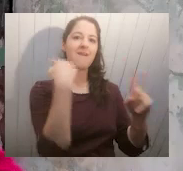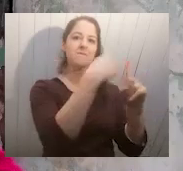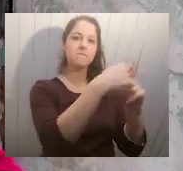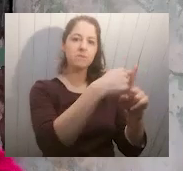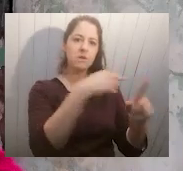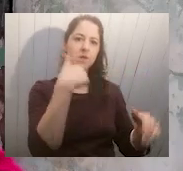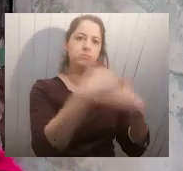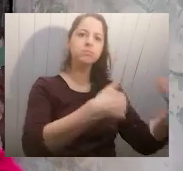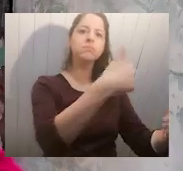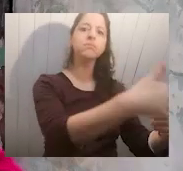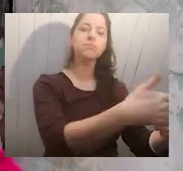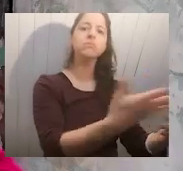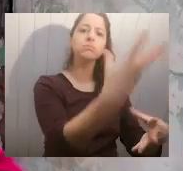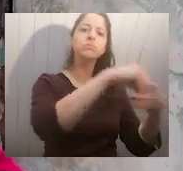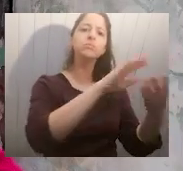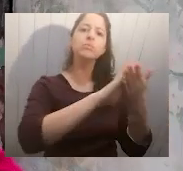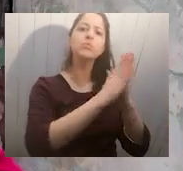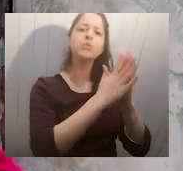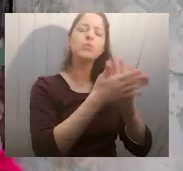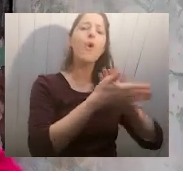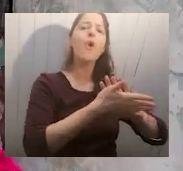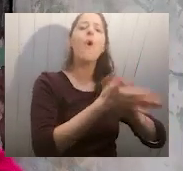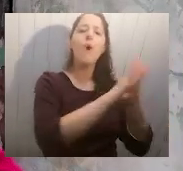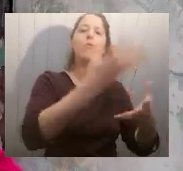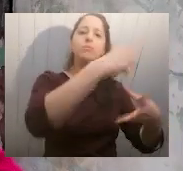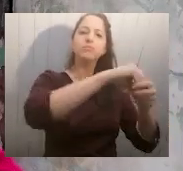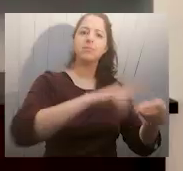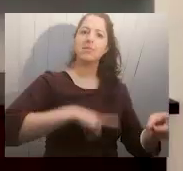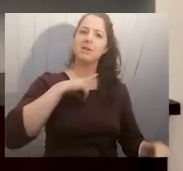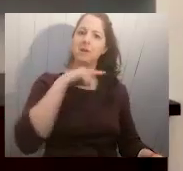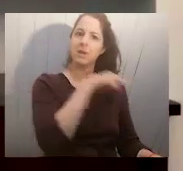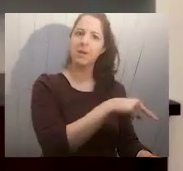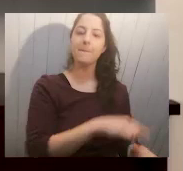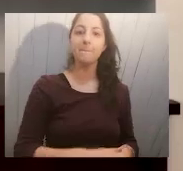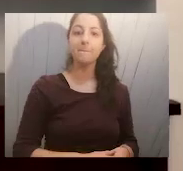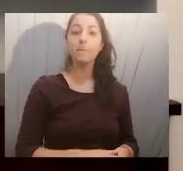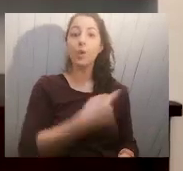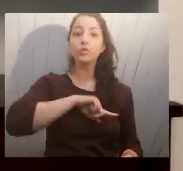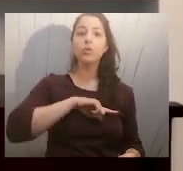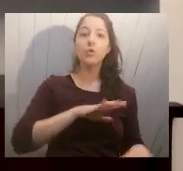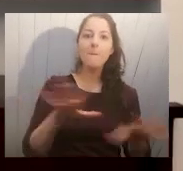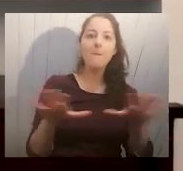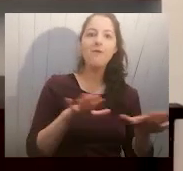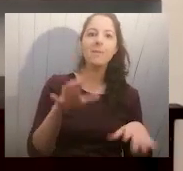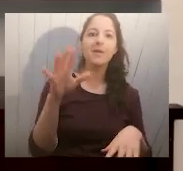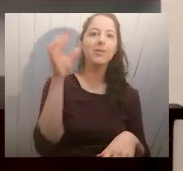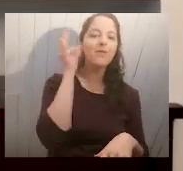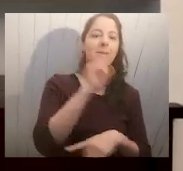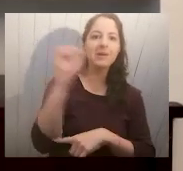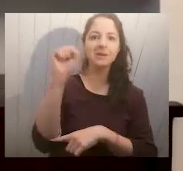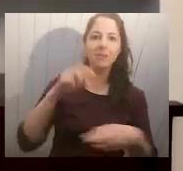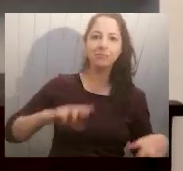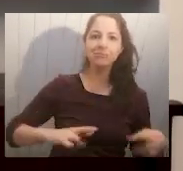alternativa que atraviese fronteras y en la que quepamos todos, todes y todas en dignidad. Desde el movimiento feminista estamos construyendo